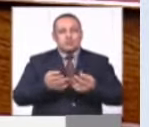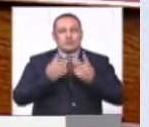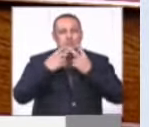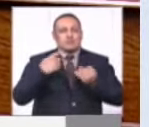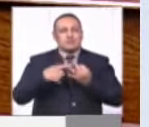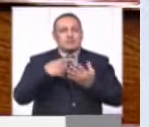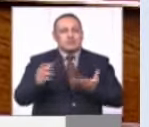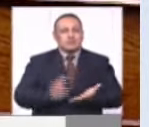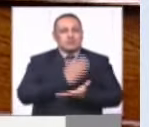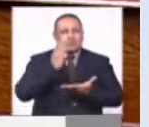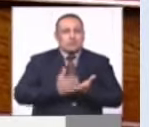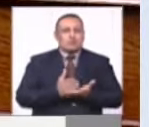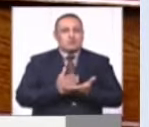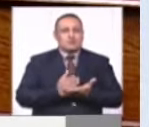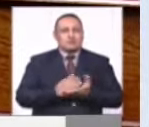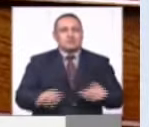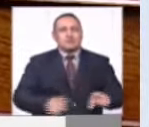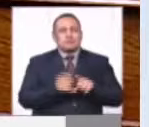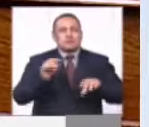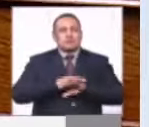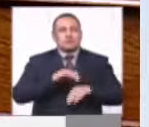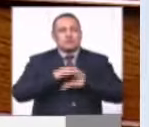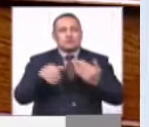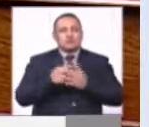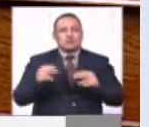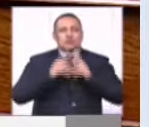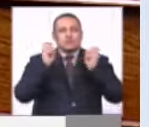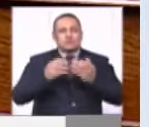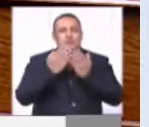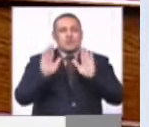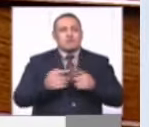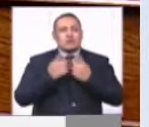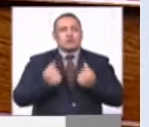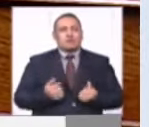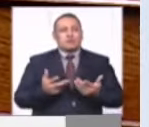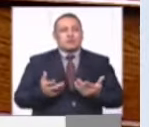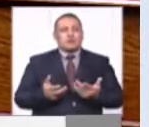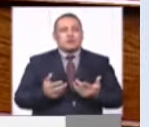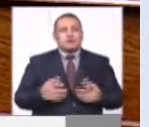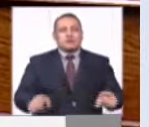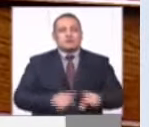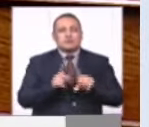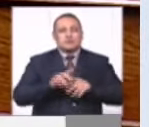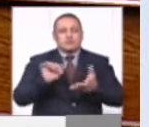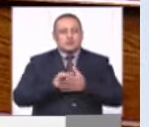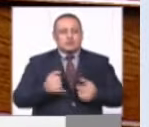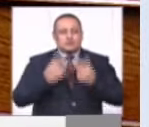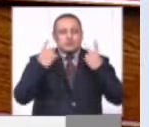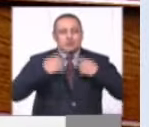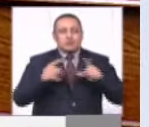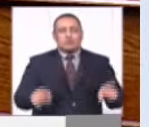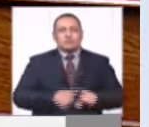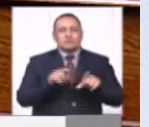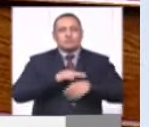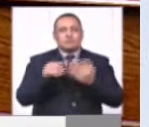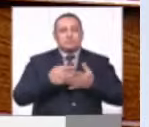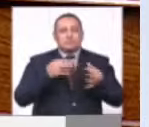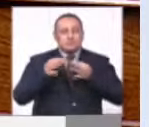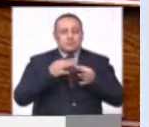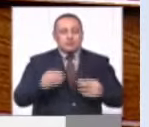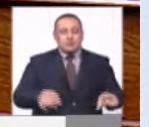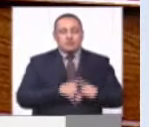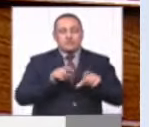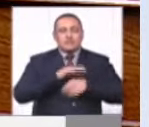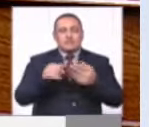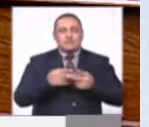grandes vacíos, sobre todo para el tema de la reactivación económica. Por ejemplo, no se dijo